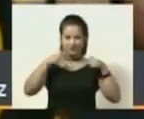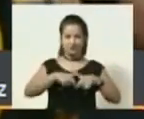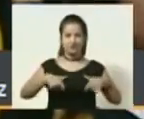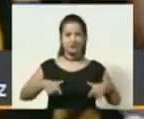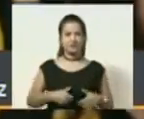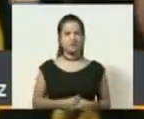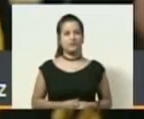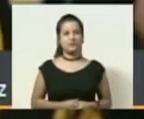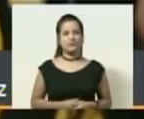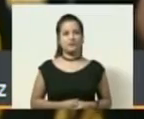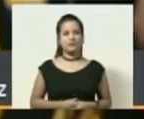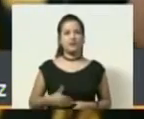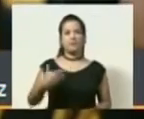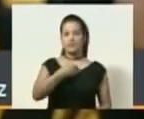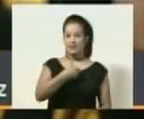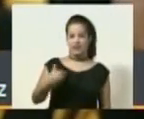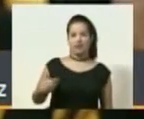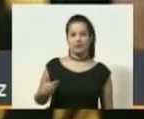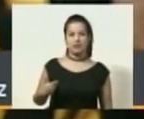Presidente,